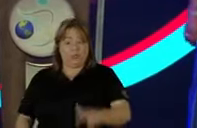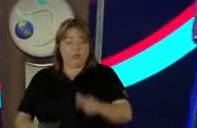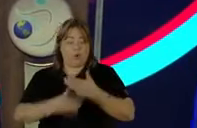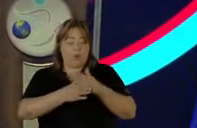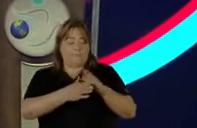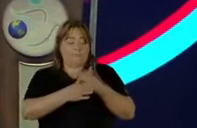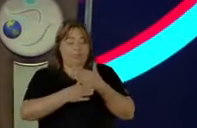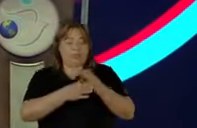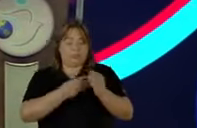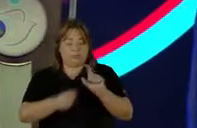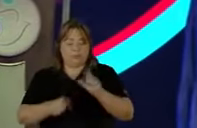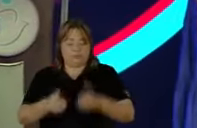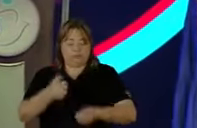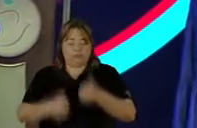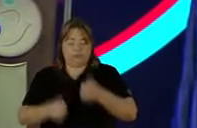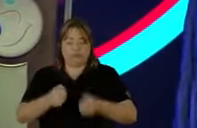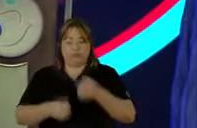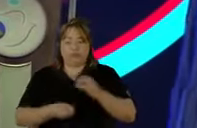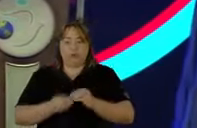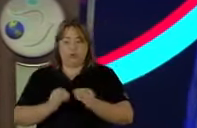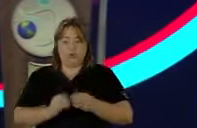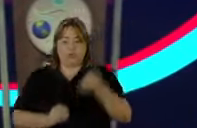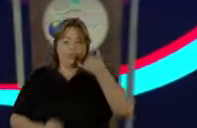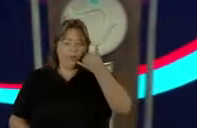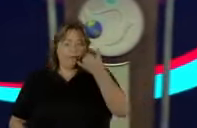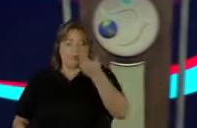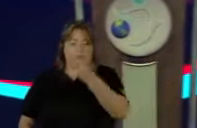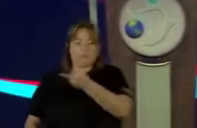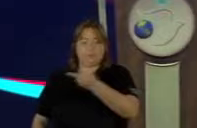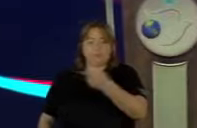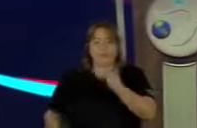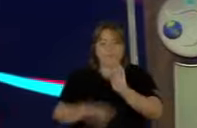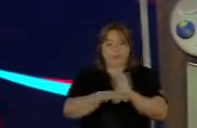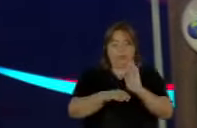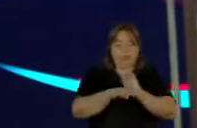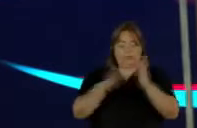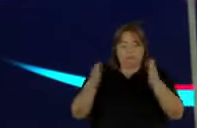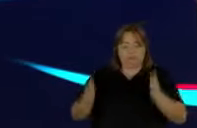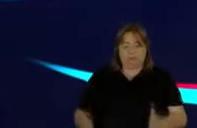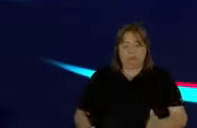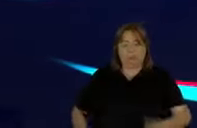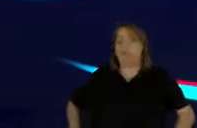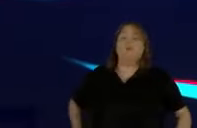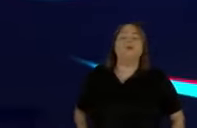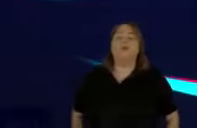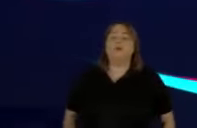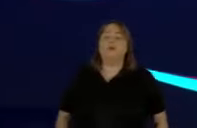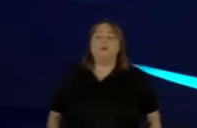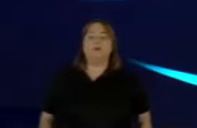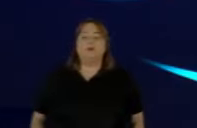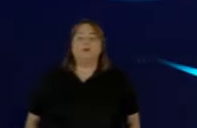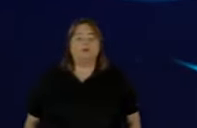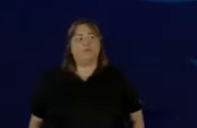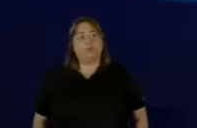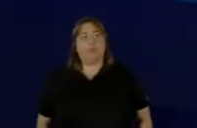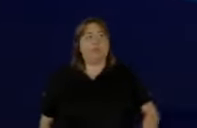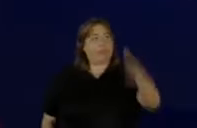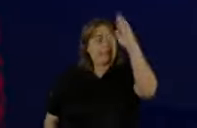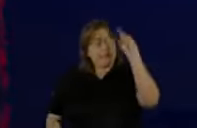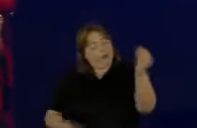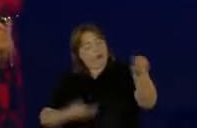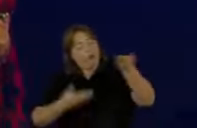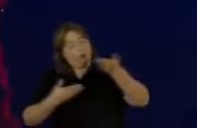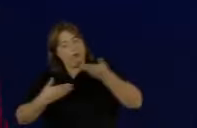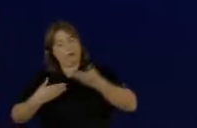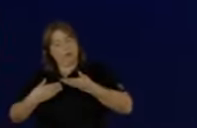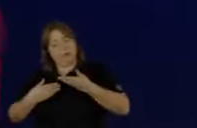Dios es bueno. Estamos llamados a crecer y multiplicarnos, a impartir de lo que Dios nos ha dado a otros.